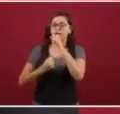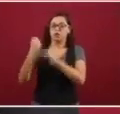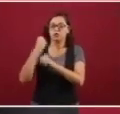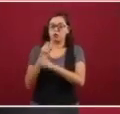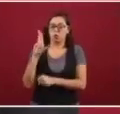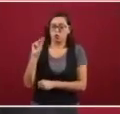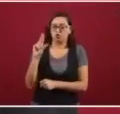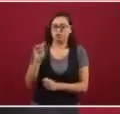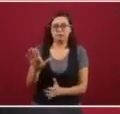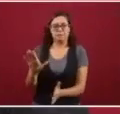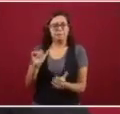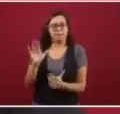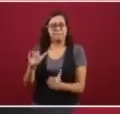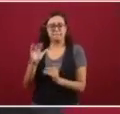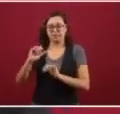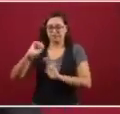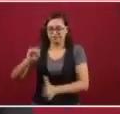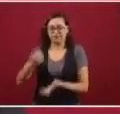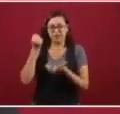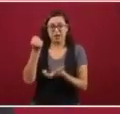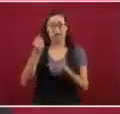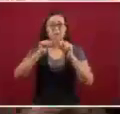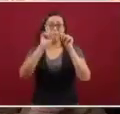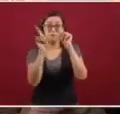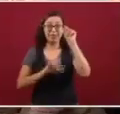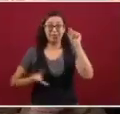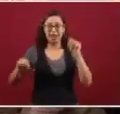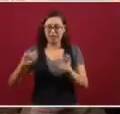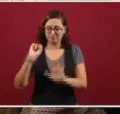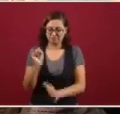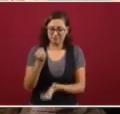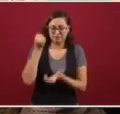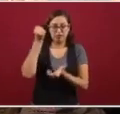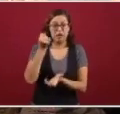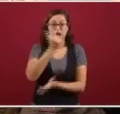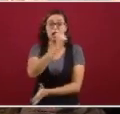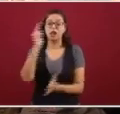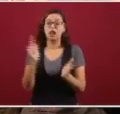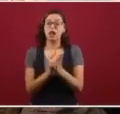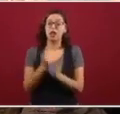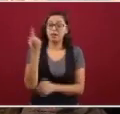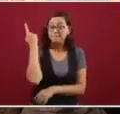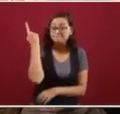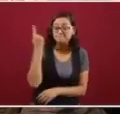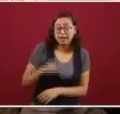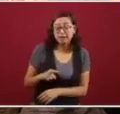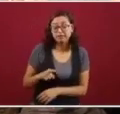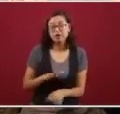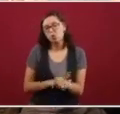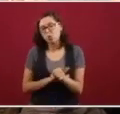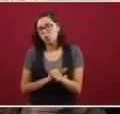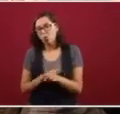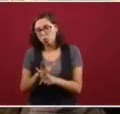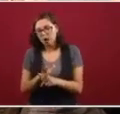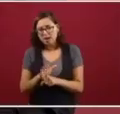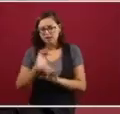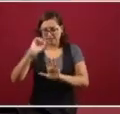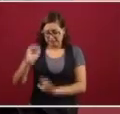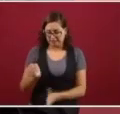los recauda la federación. Y hay por ley un sistema de